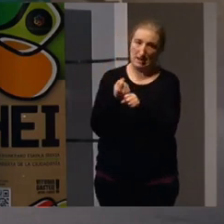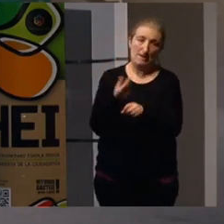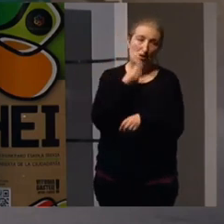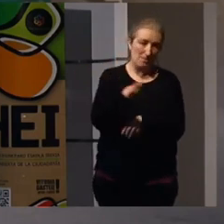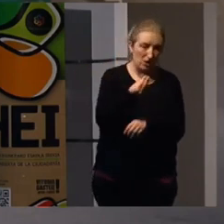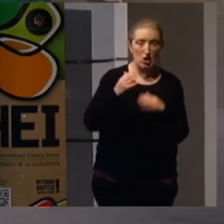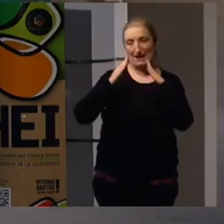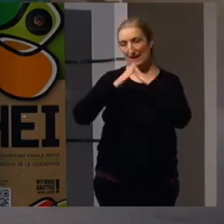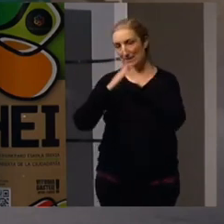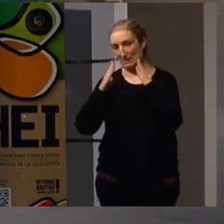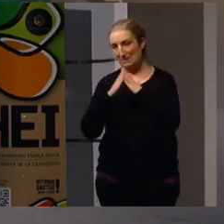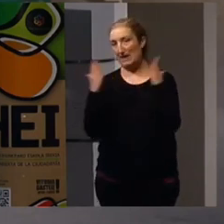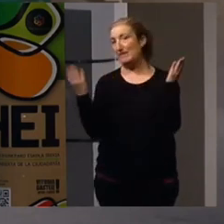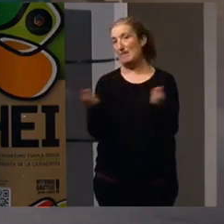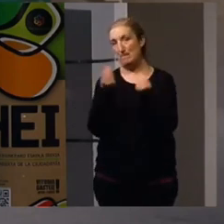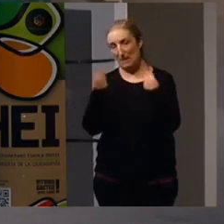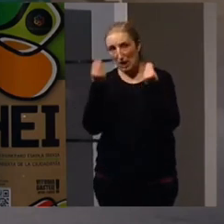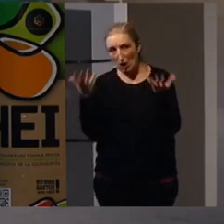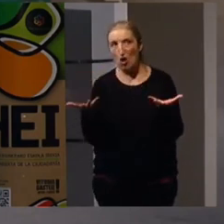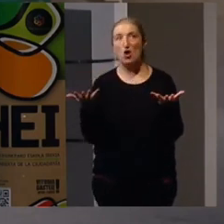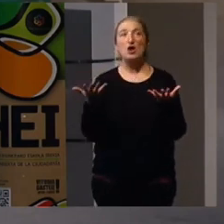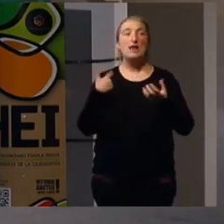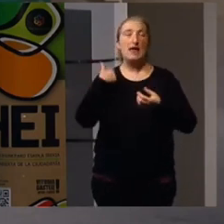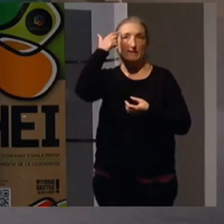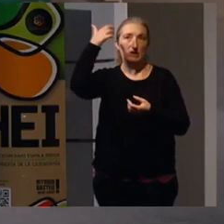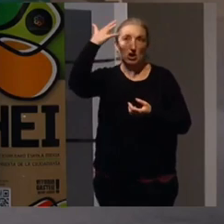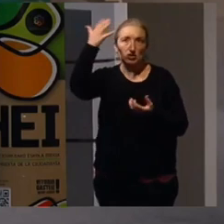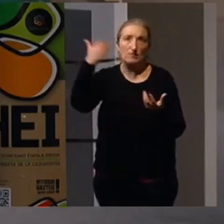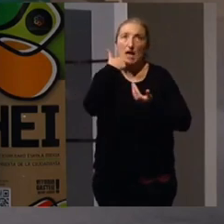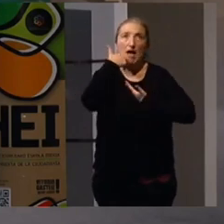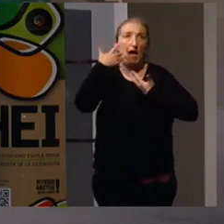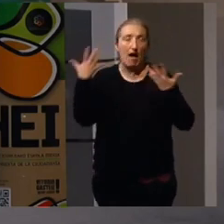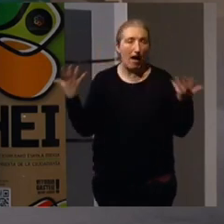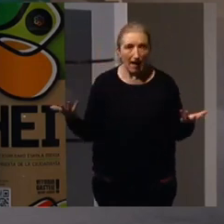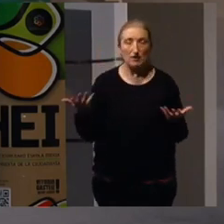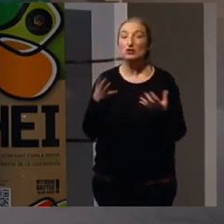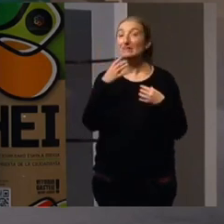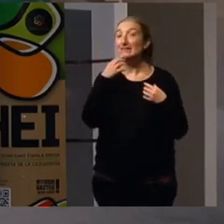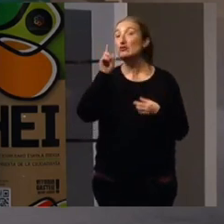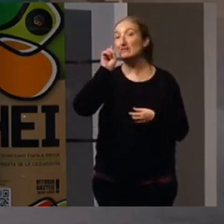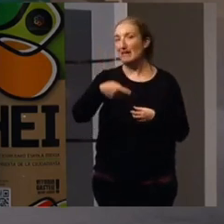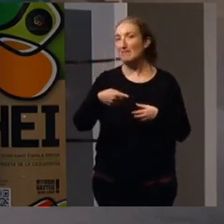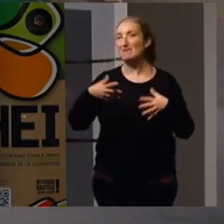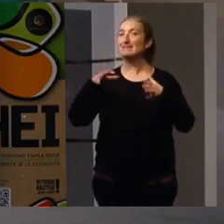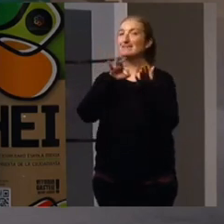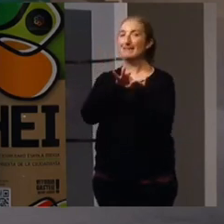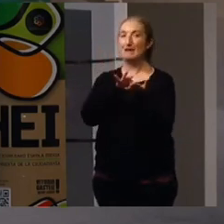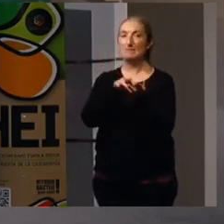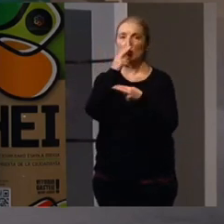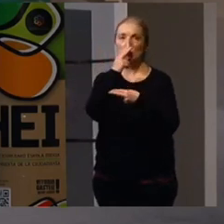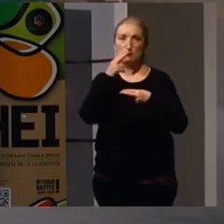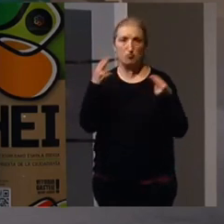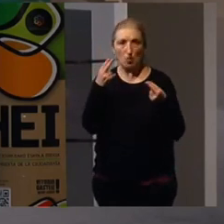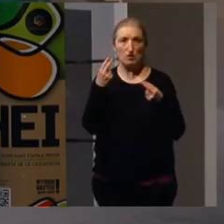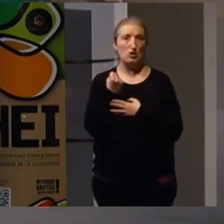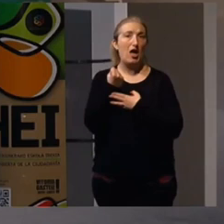destruya, que la vivienda sea una entelequia, que la estabilidad sea un unicornio, sino también que tengamos unos servicios públicos